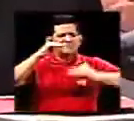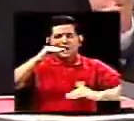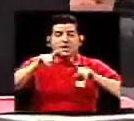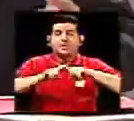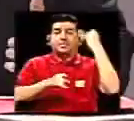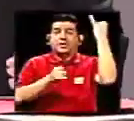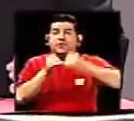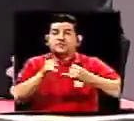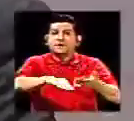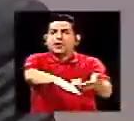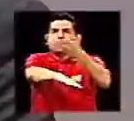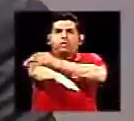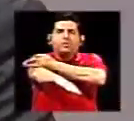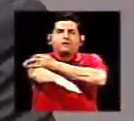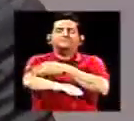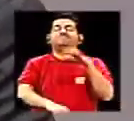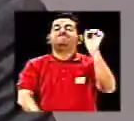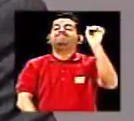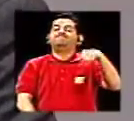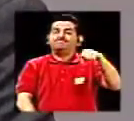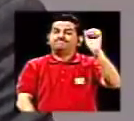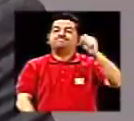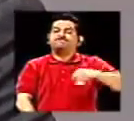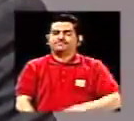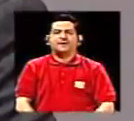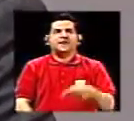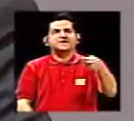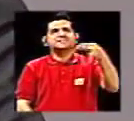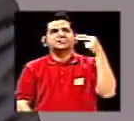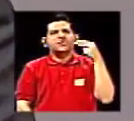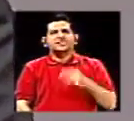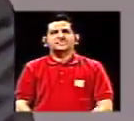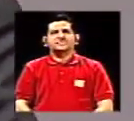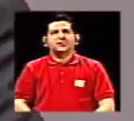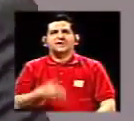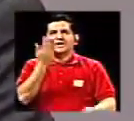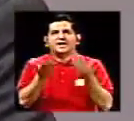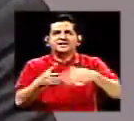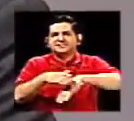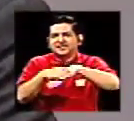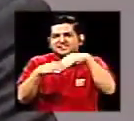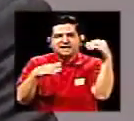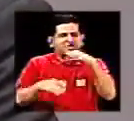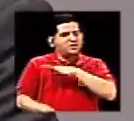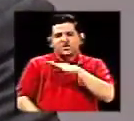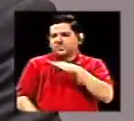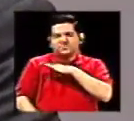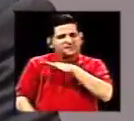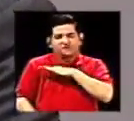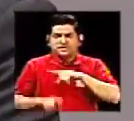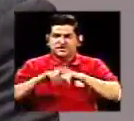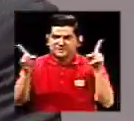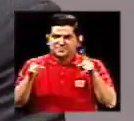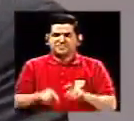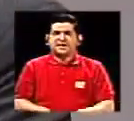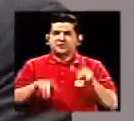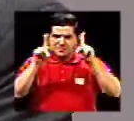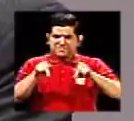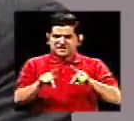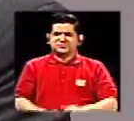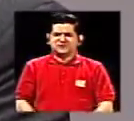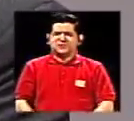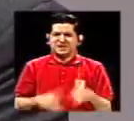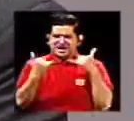final repunta. Totalmente. Es una historia que por lo menos hacia afuera tal vez no nos beneficia para la gente nada, pero para los paxistas,